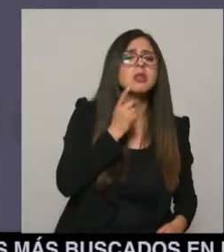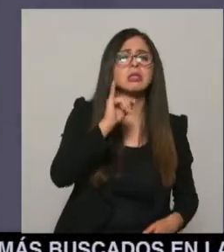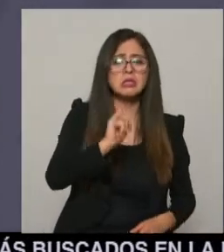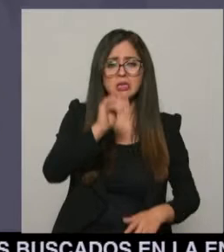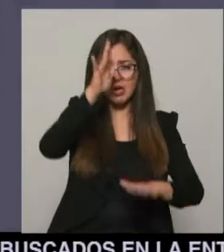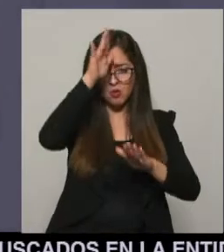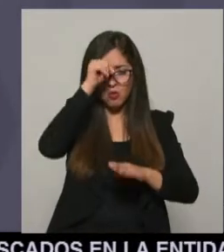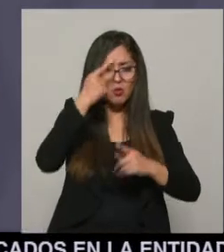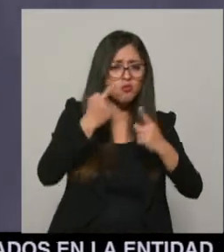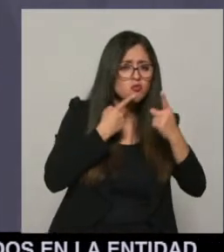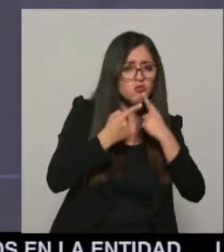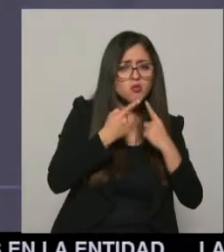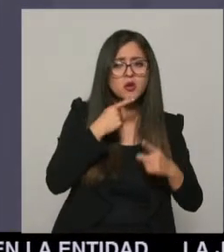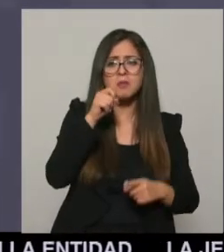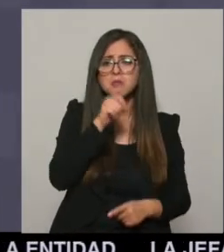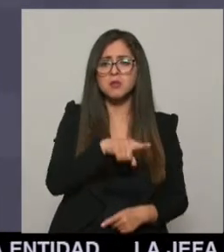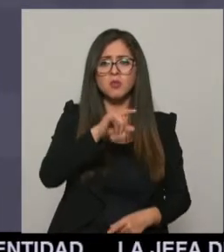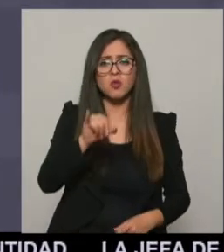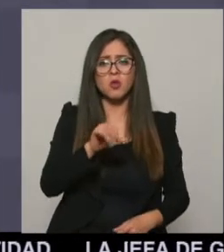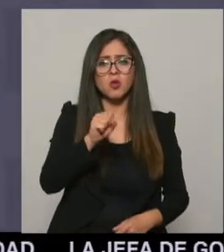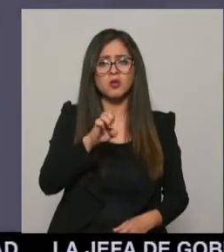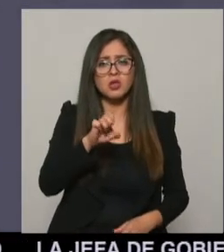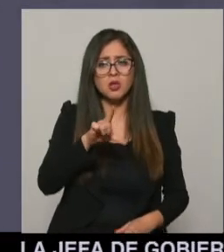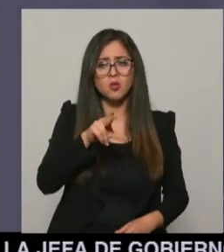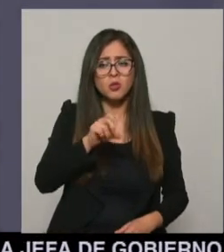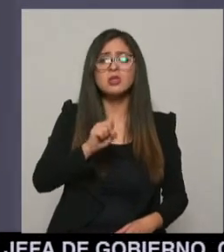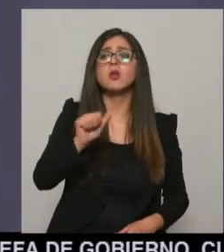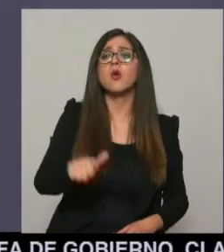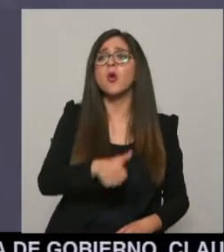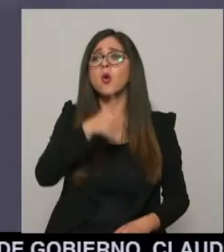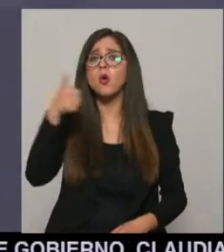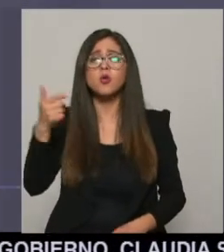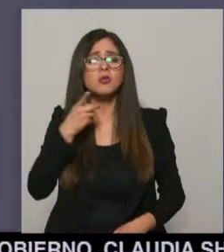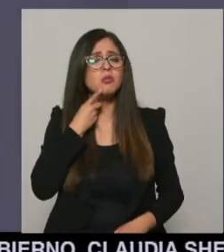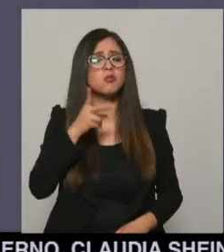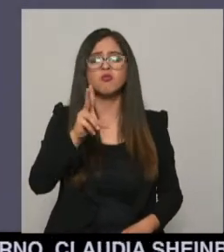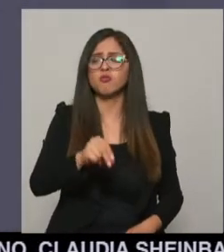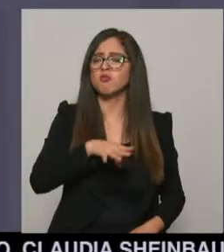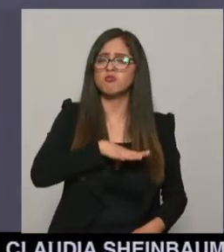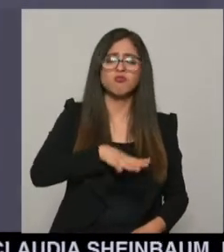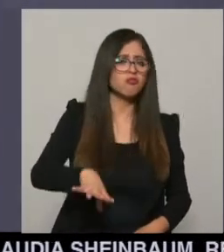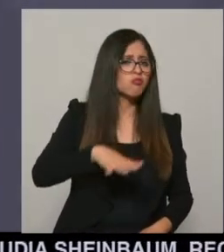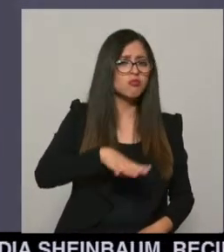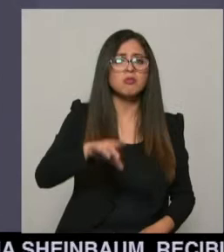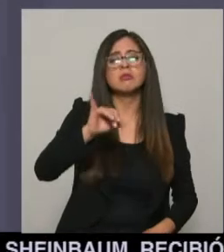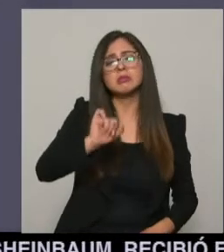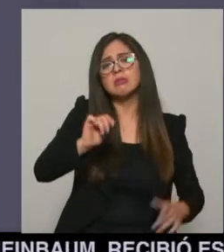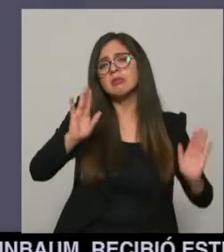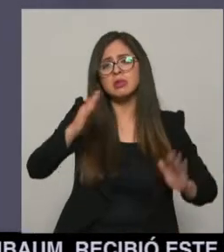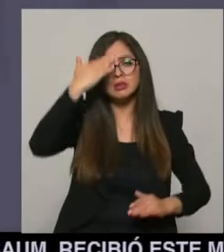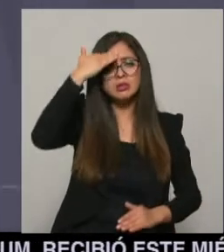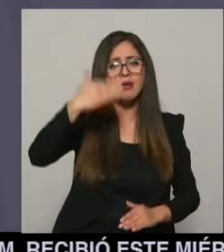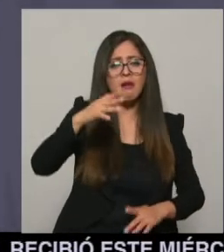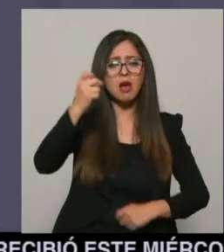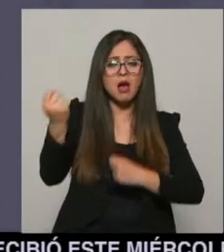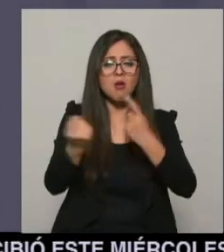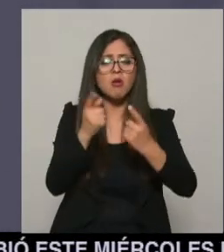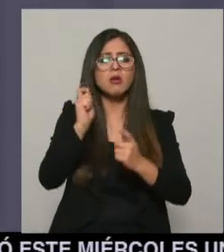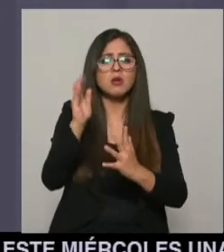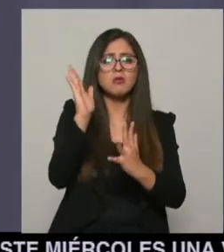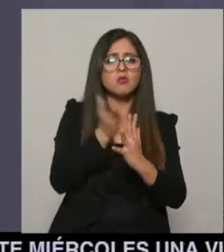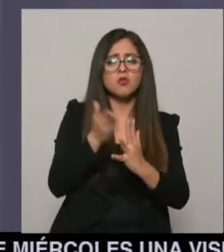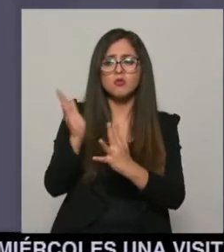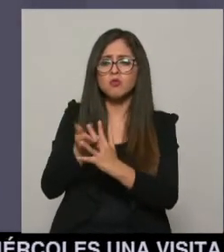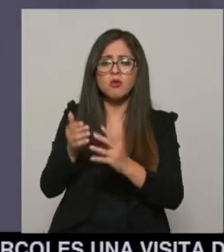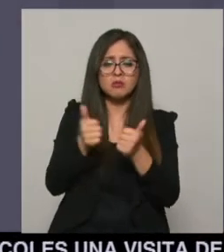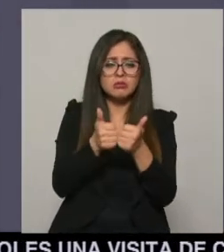caso de José Luis. Así es. No así de otros, tenemos que decirlo. También de repente hay una condición dividida, como en todos los equipos y en